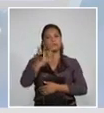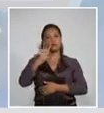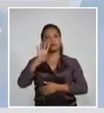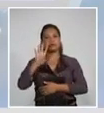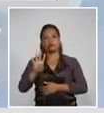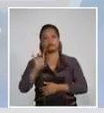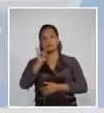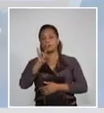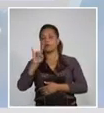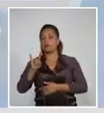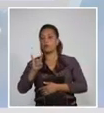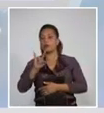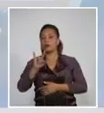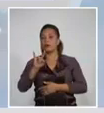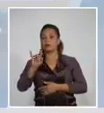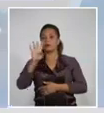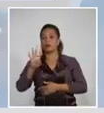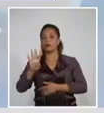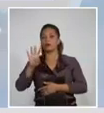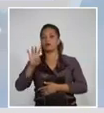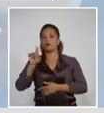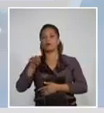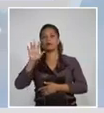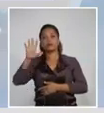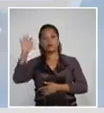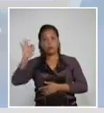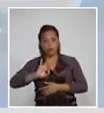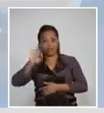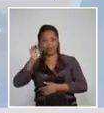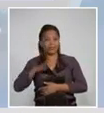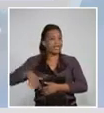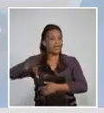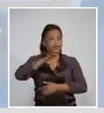94,5% de todos los casos diagnosticados en Cuba